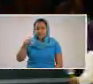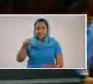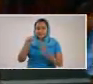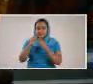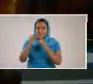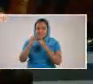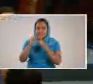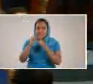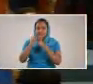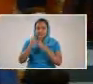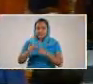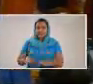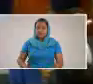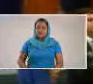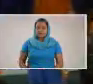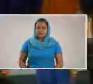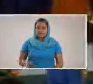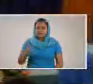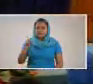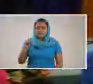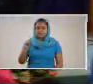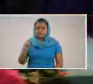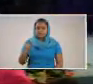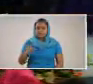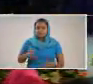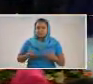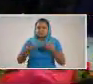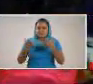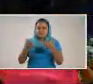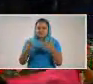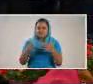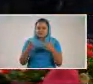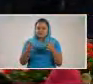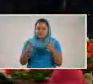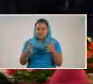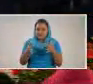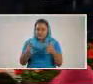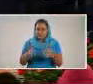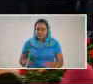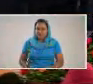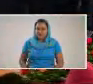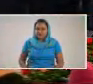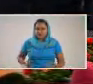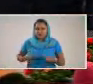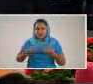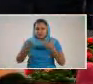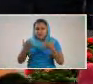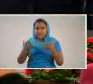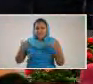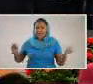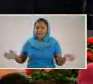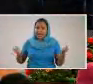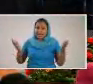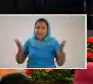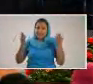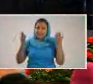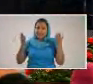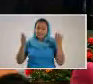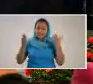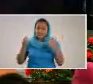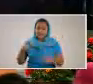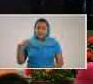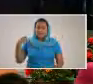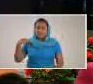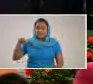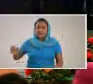palabras no nos infundan temor, sino nos infundan ánimo para que